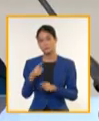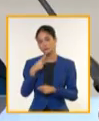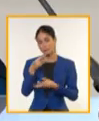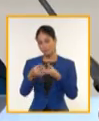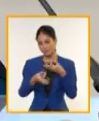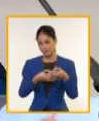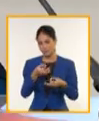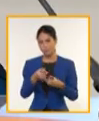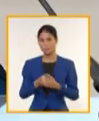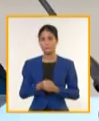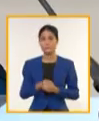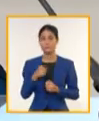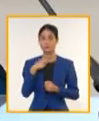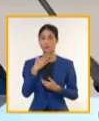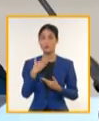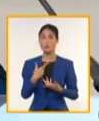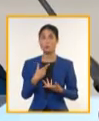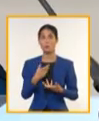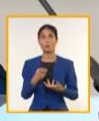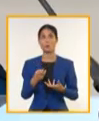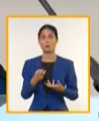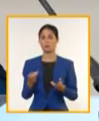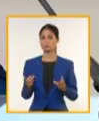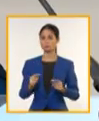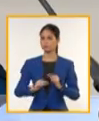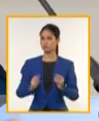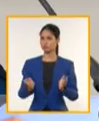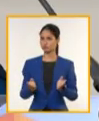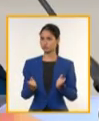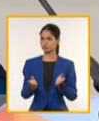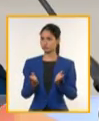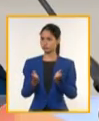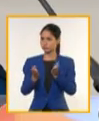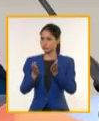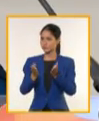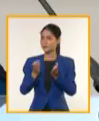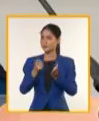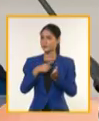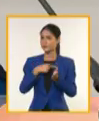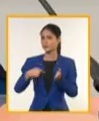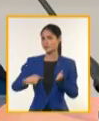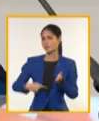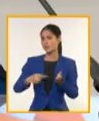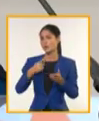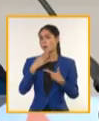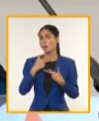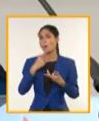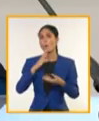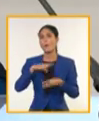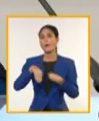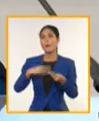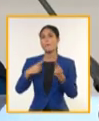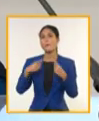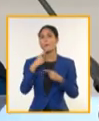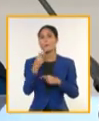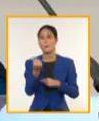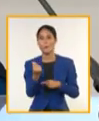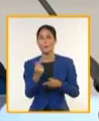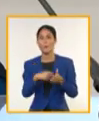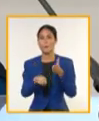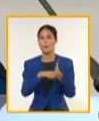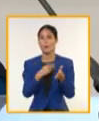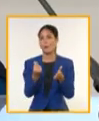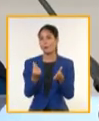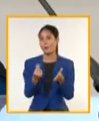con el desarrollo de China más reciente, a partir de la introducción y ampliación de sus reformas económicas, el potencial económico